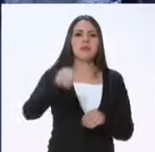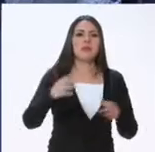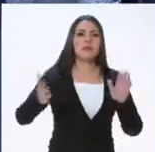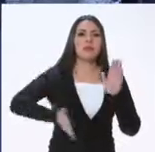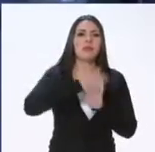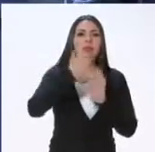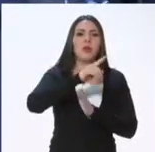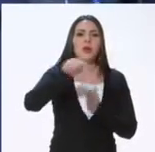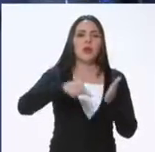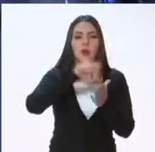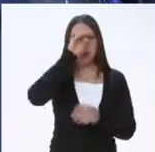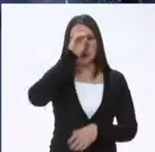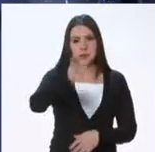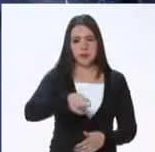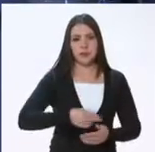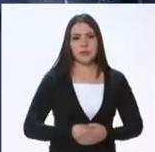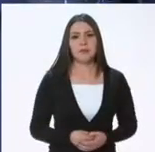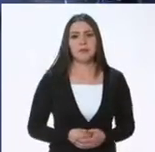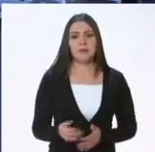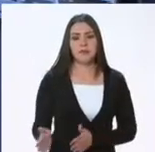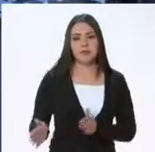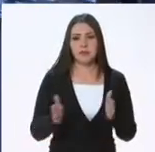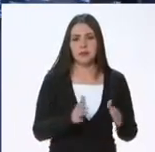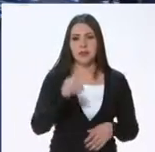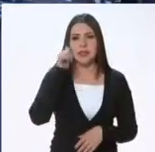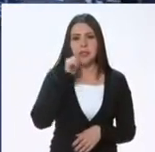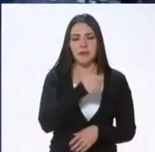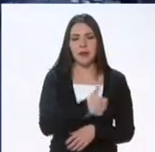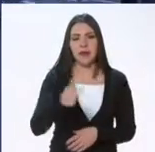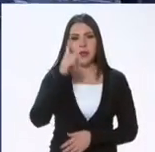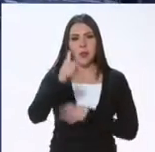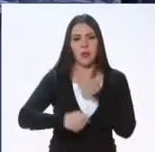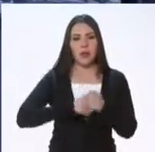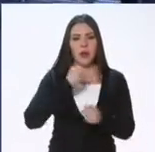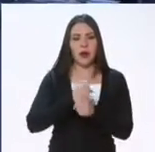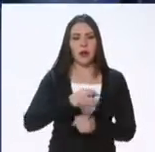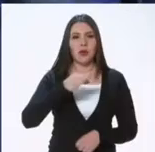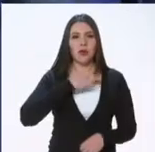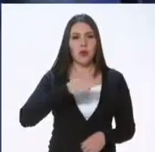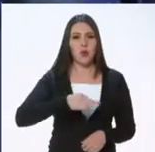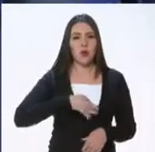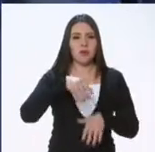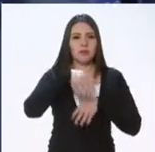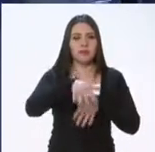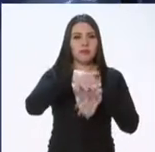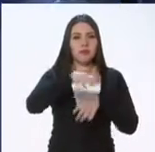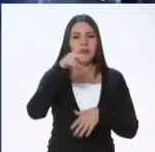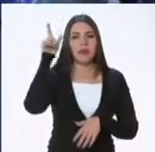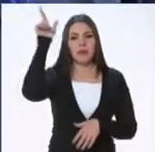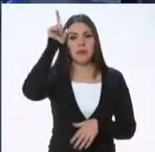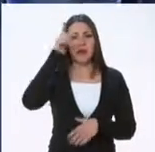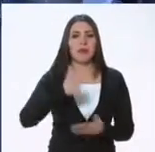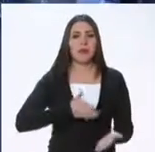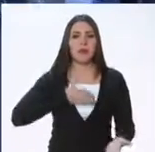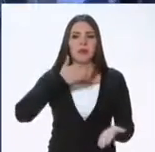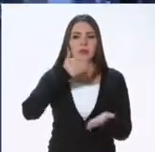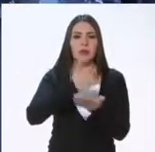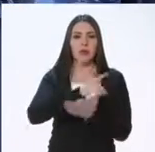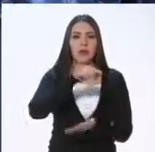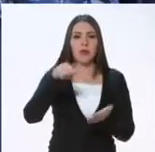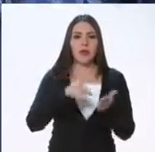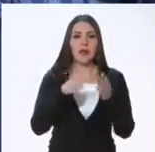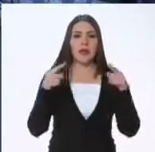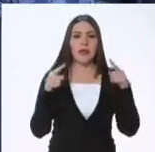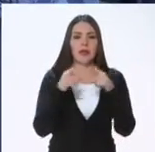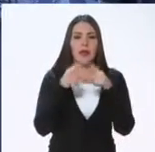Cambiamos de tema porque, como cada año, miles de peregrinos procedentes de la ciudad de Toluca visitaron el templo mariano más grande de América, el segundo del mundo, sí,